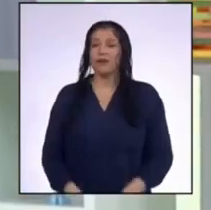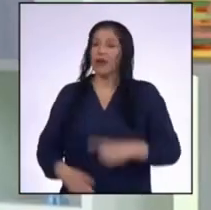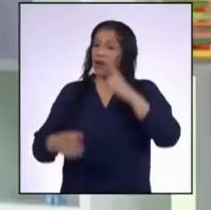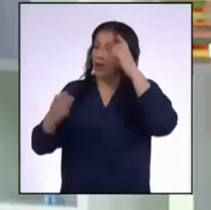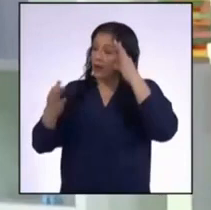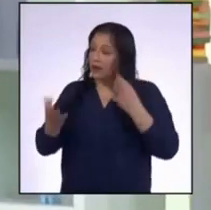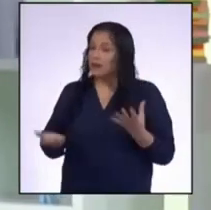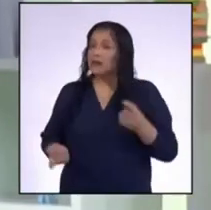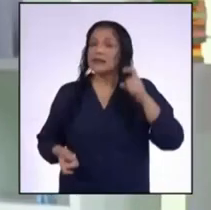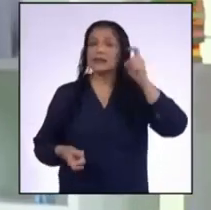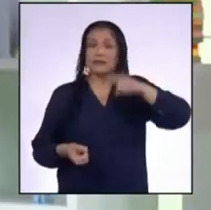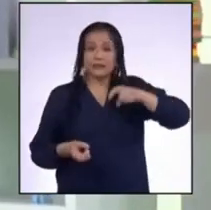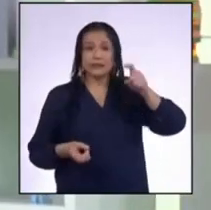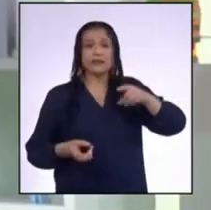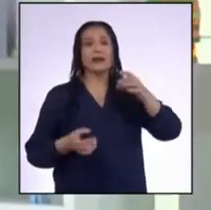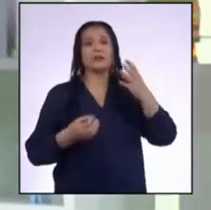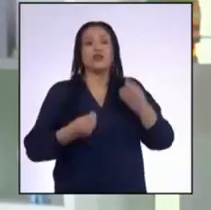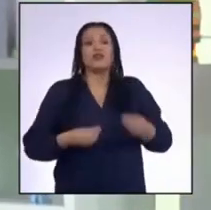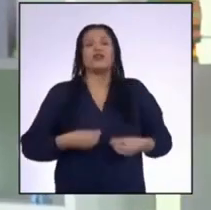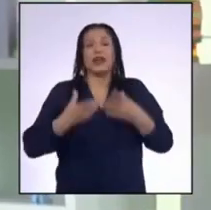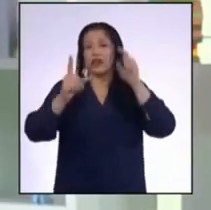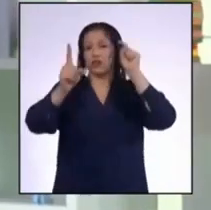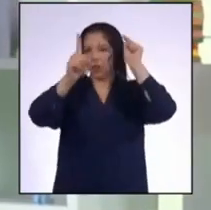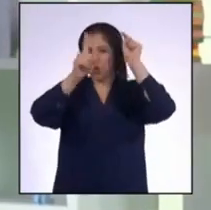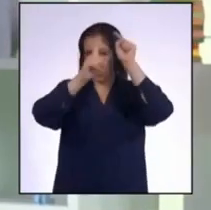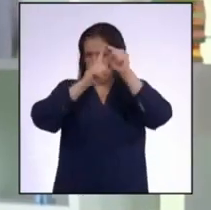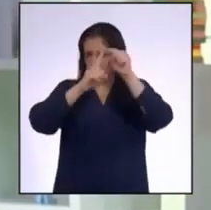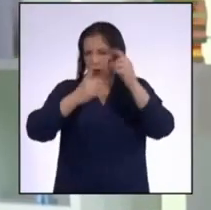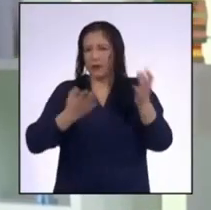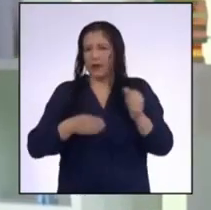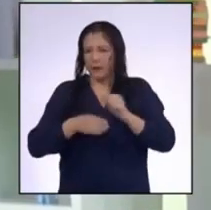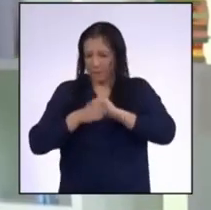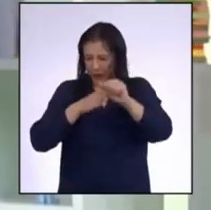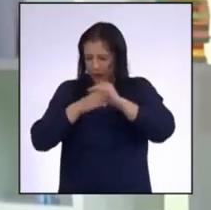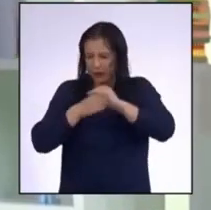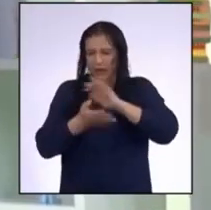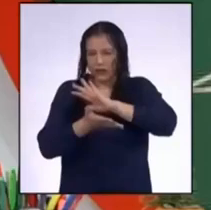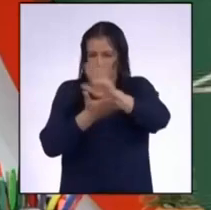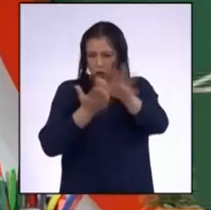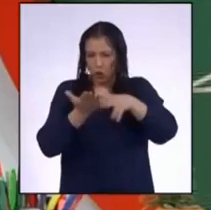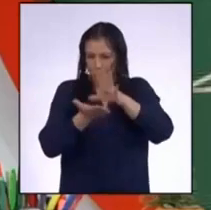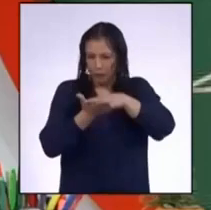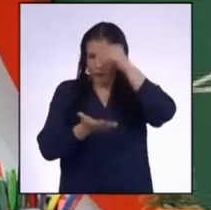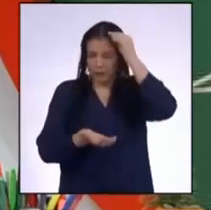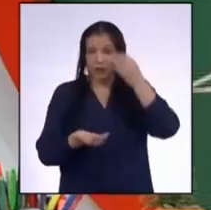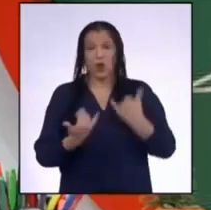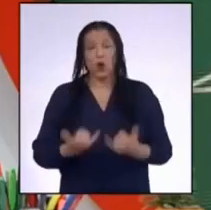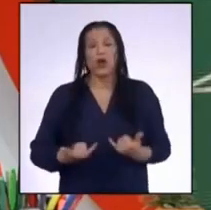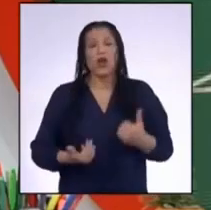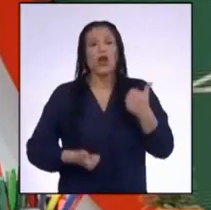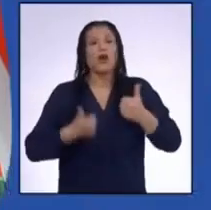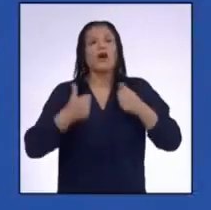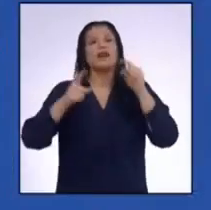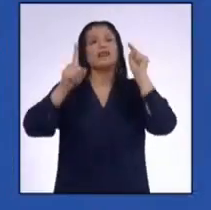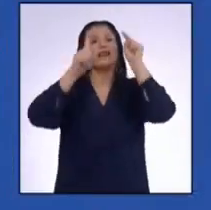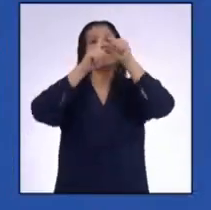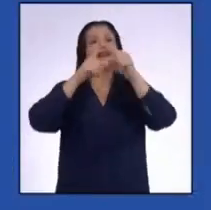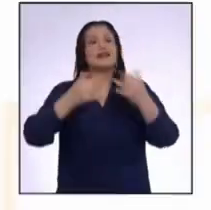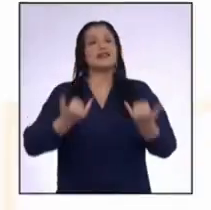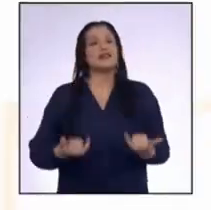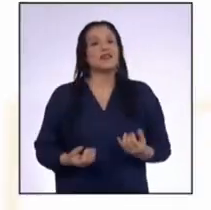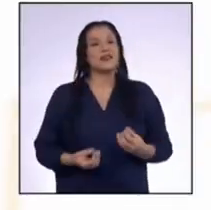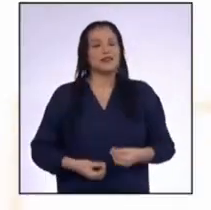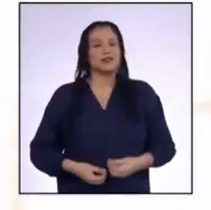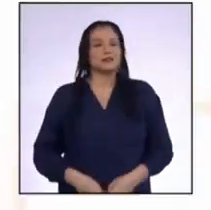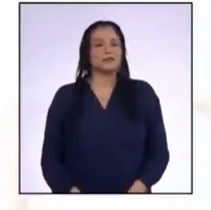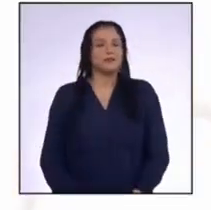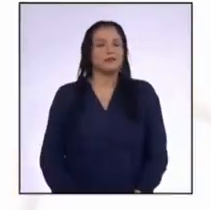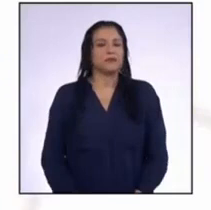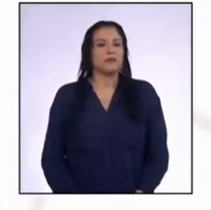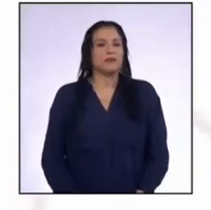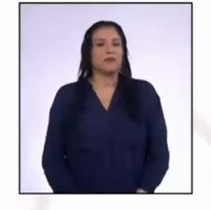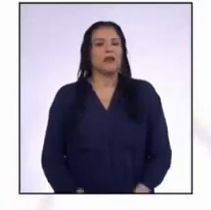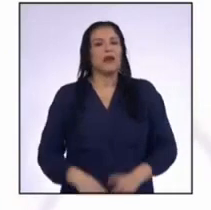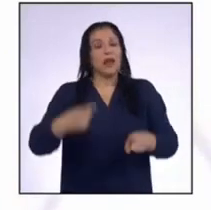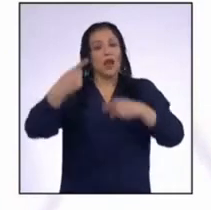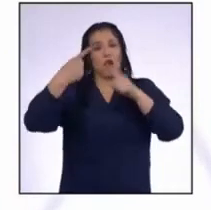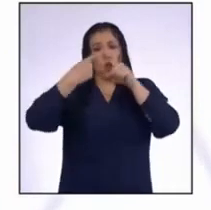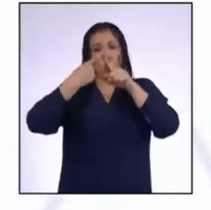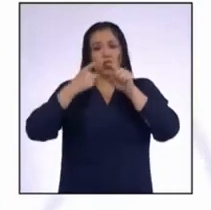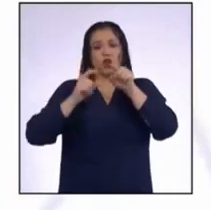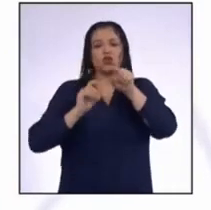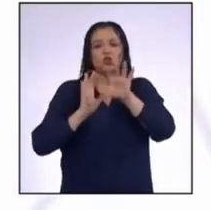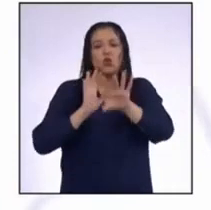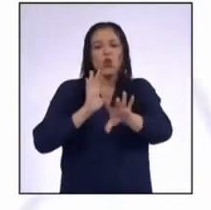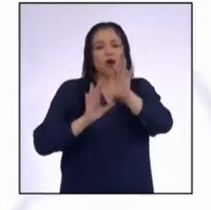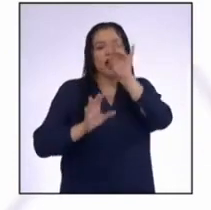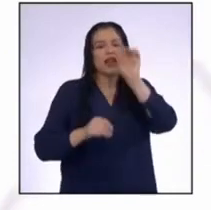Creo que necesitamos un reto para sentar lo que hemos aprendido. ¿No les parece? El reto de hoy es... 1.